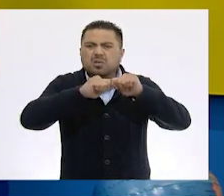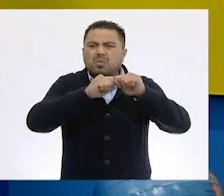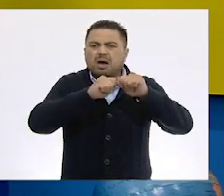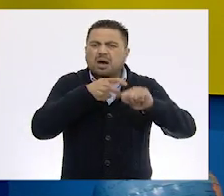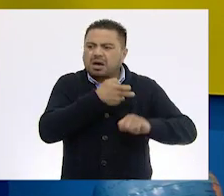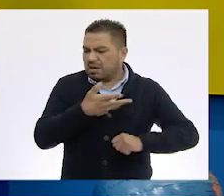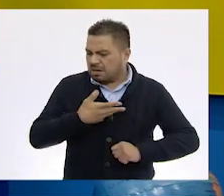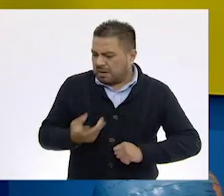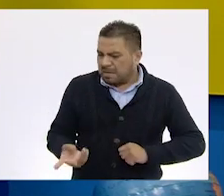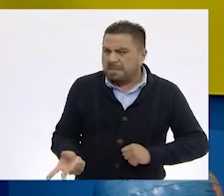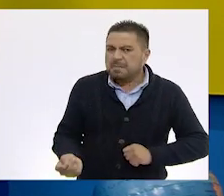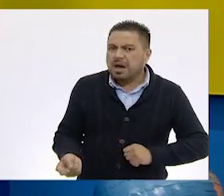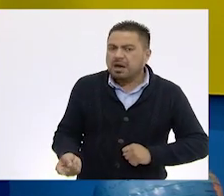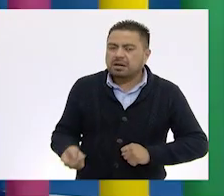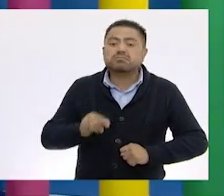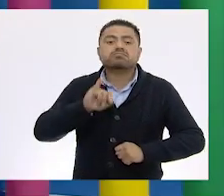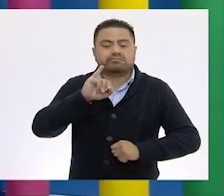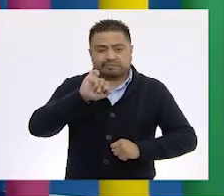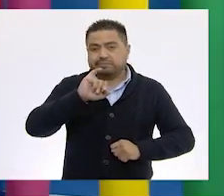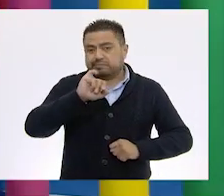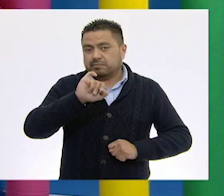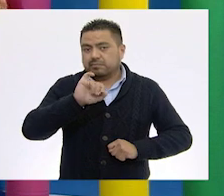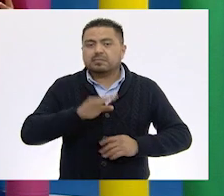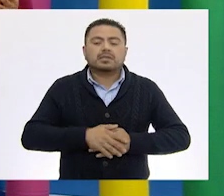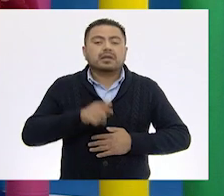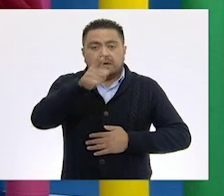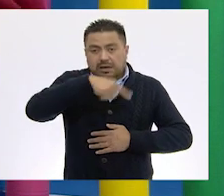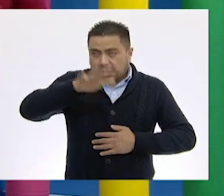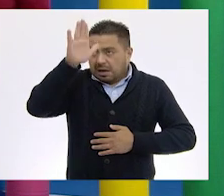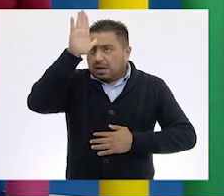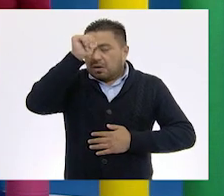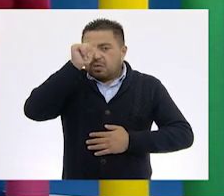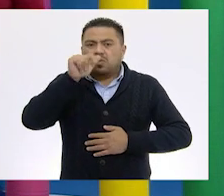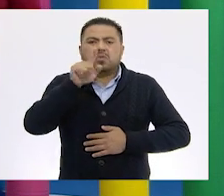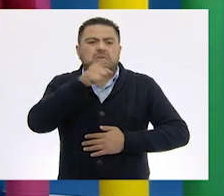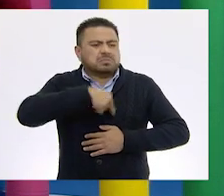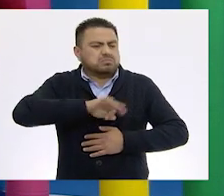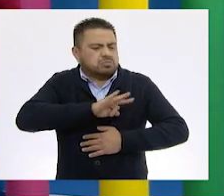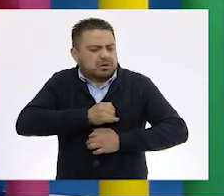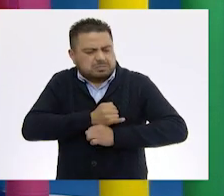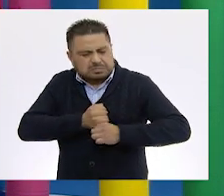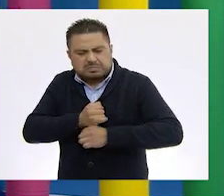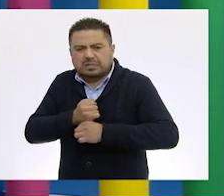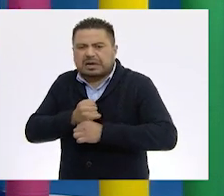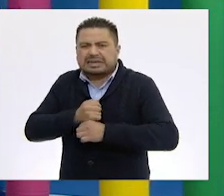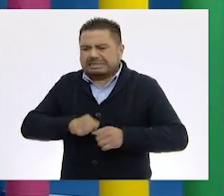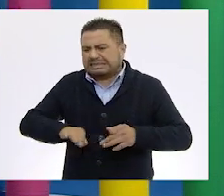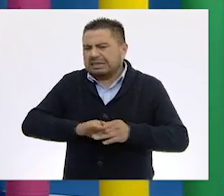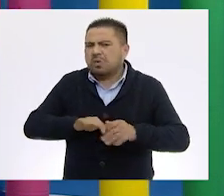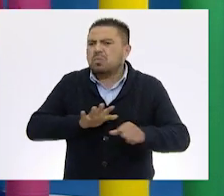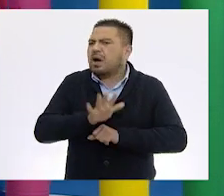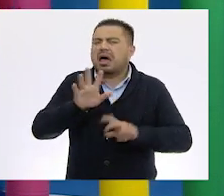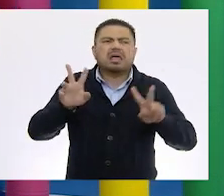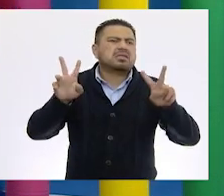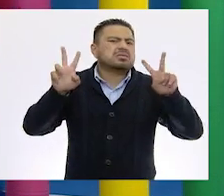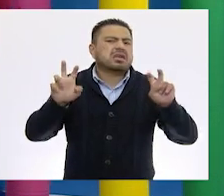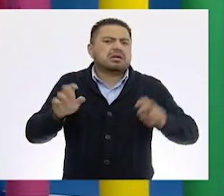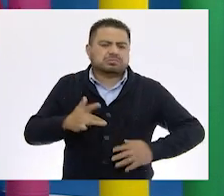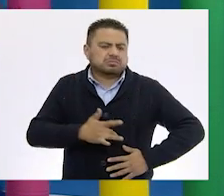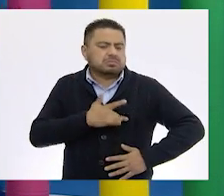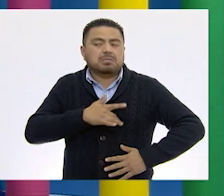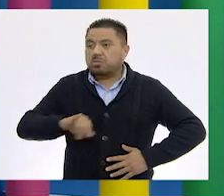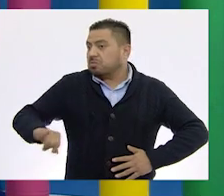teotihuacanos tenían perros? Así es, Juan Carlos. Recuerda que uno puede investigar de casi cualquier tema que le